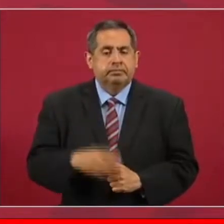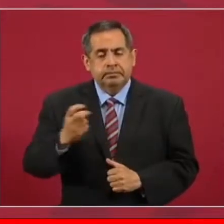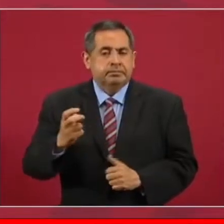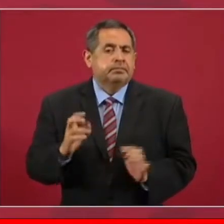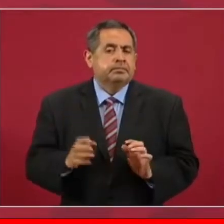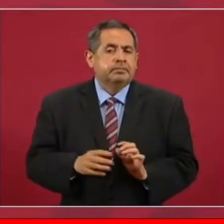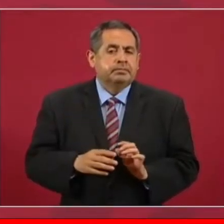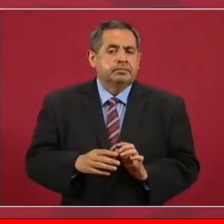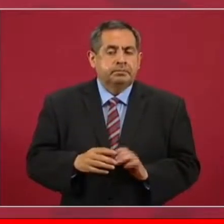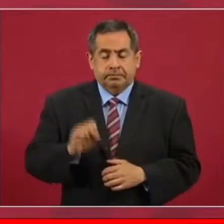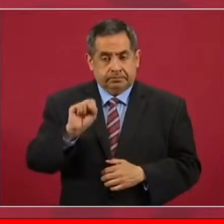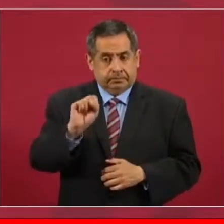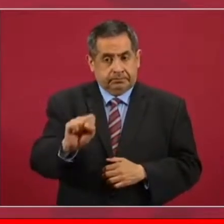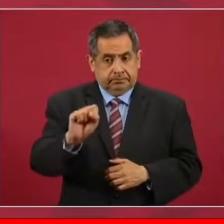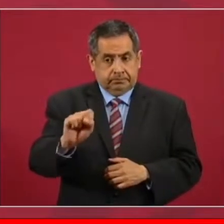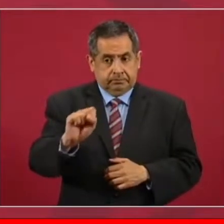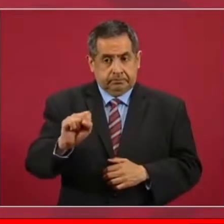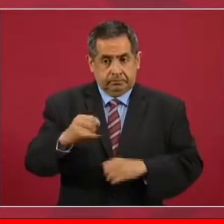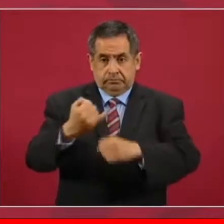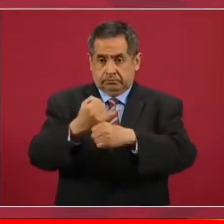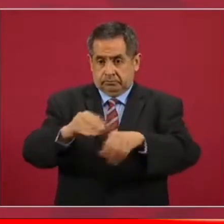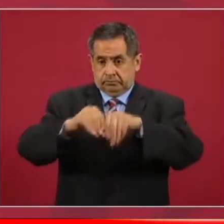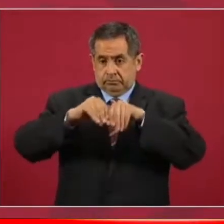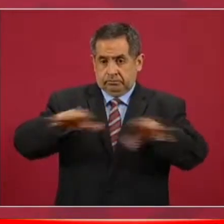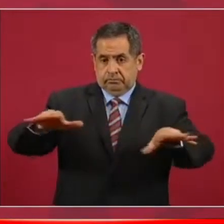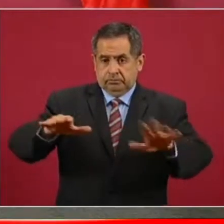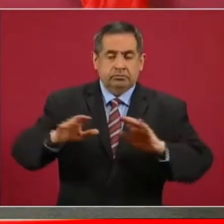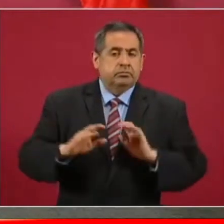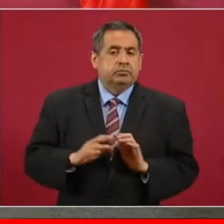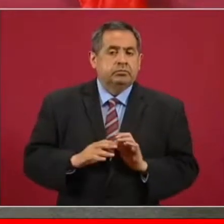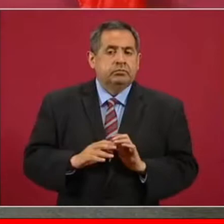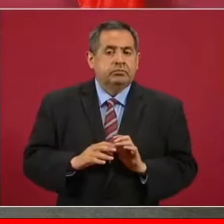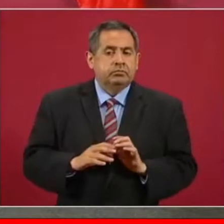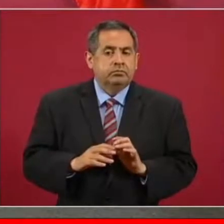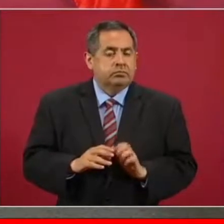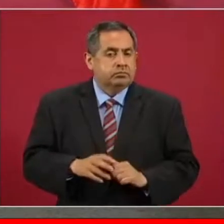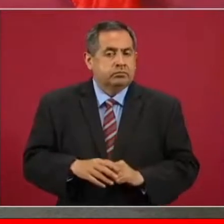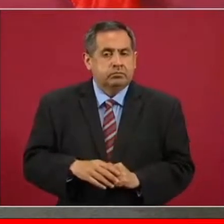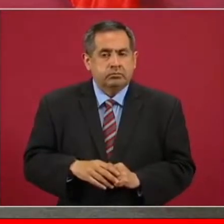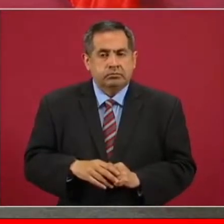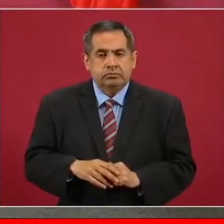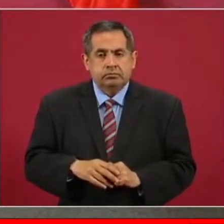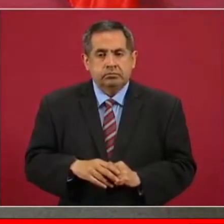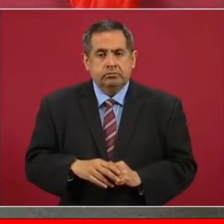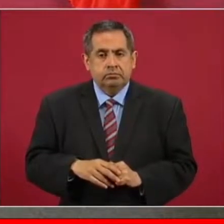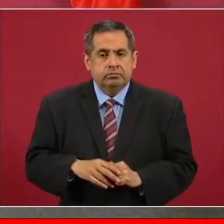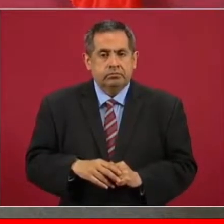Entonces, el sábado se va a informar en